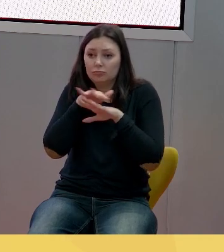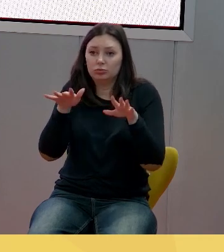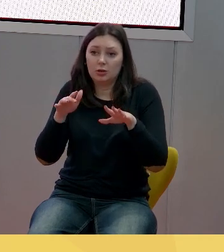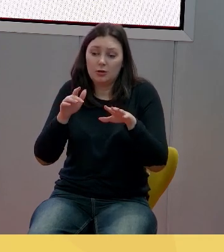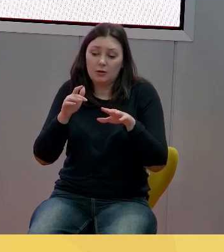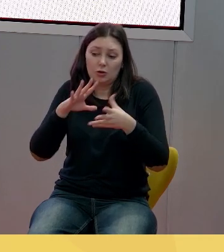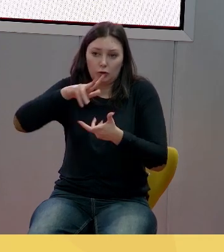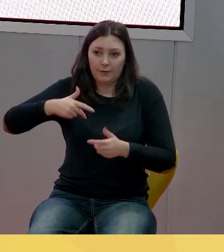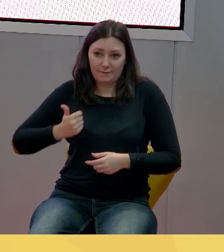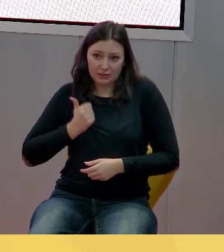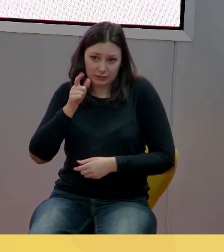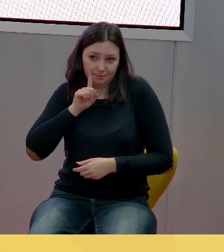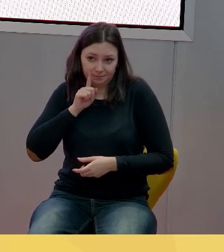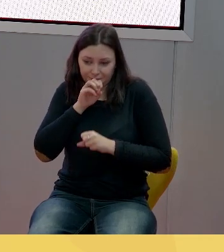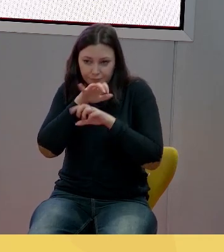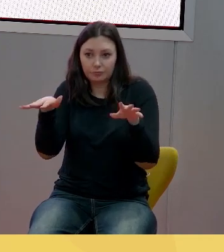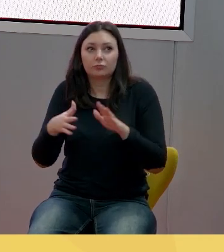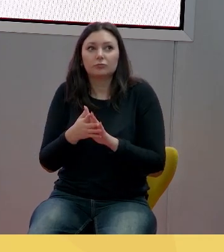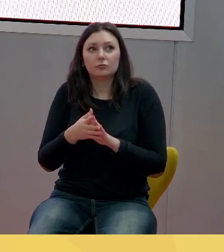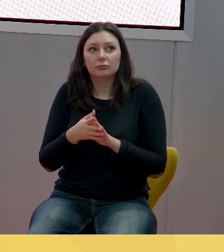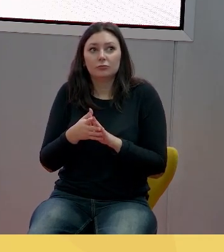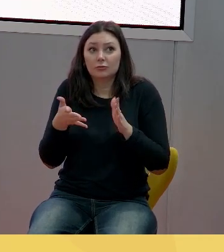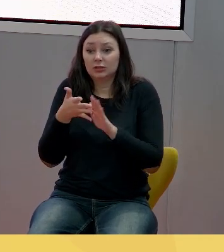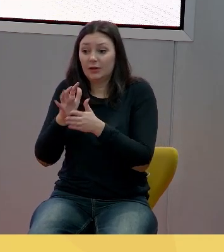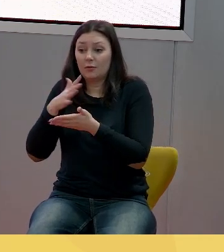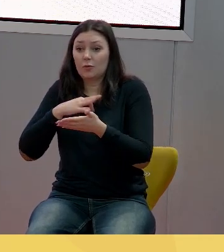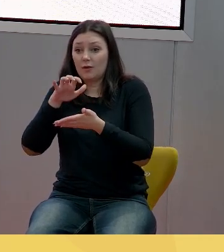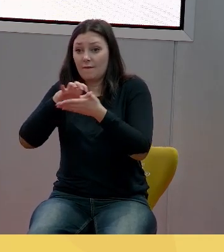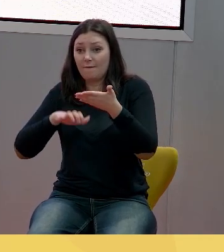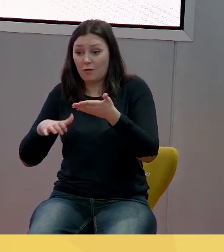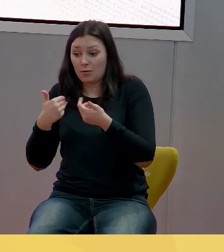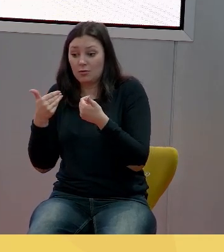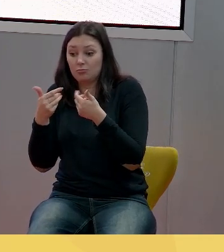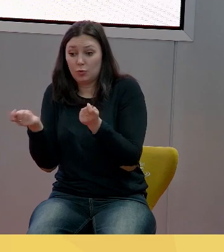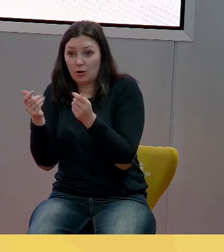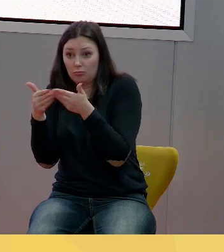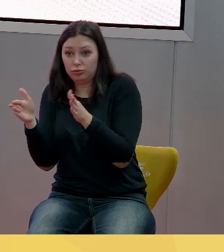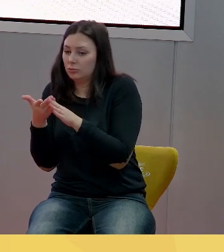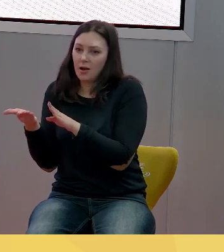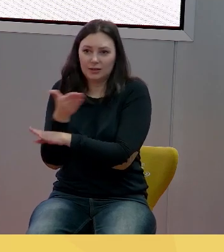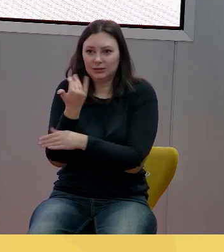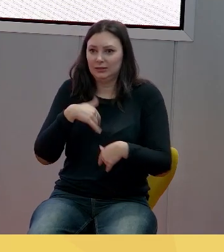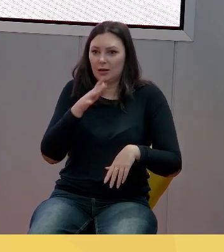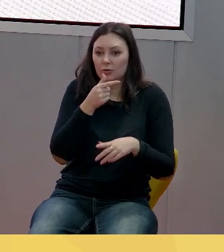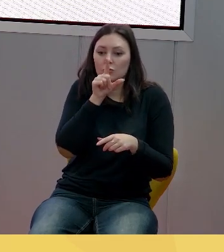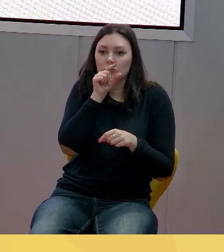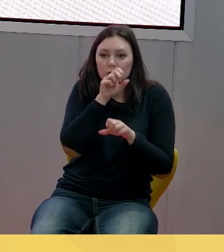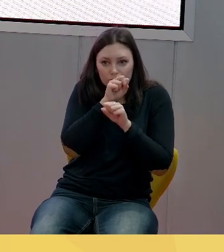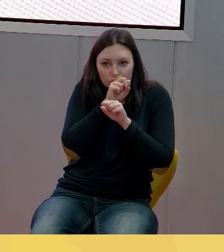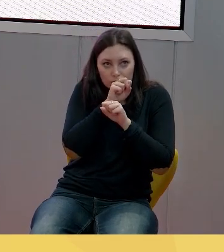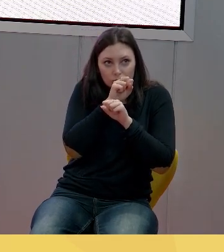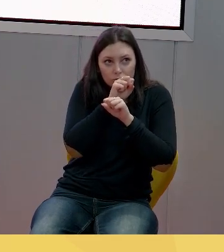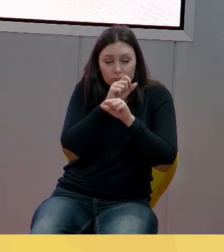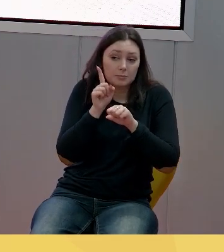este caso, hizo la estrategia de publicar un bulo antes de que se publicara el informe en sí, unas horas antes, para que ya hubiera en